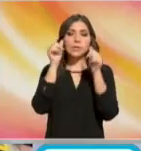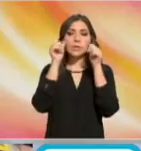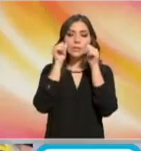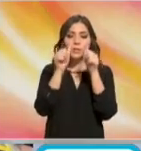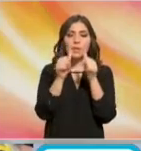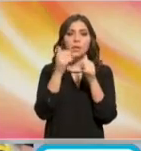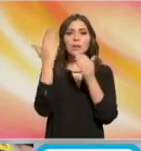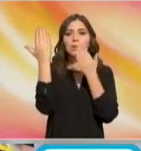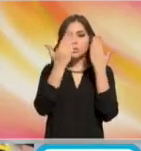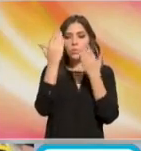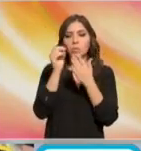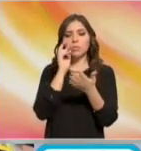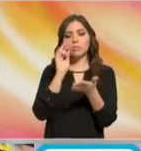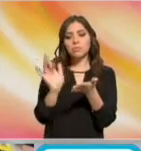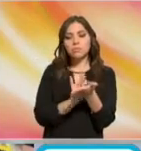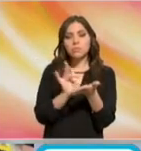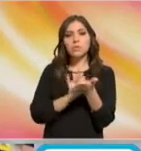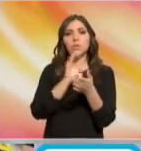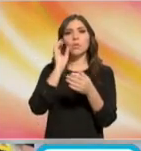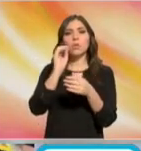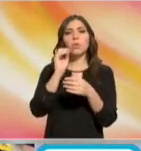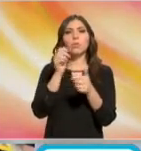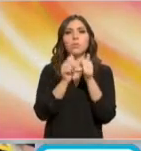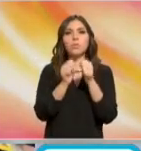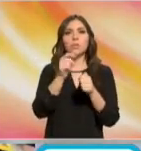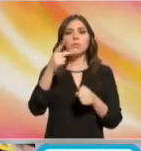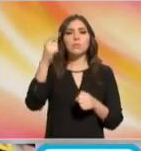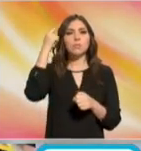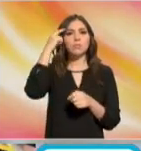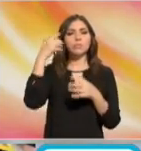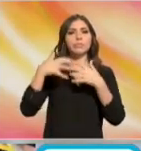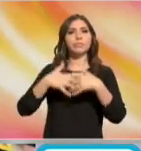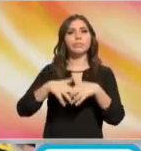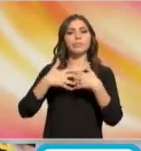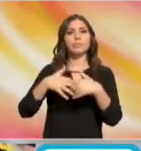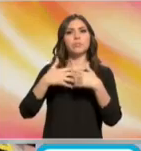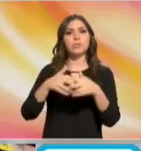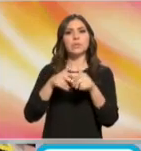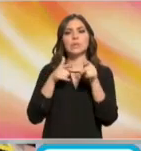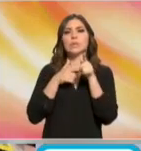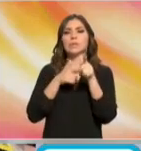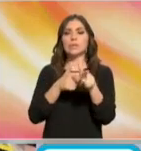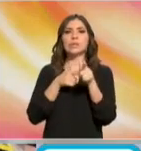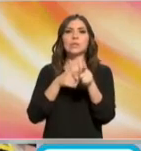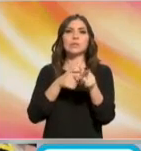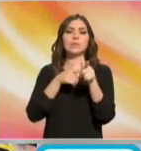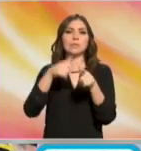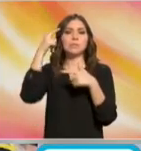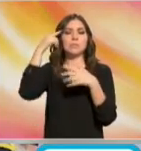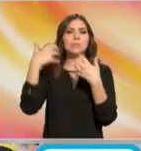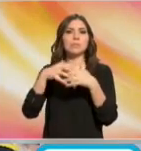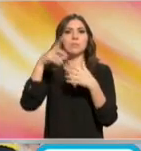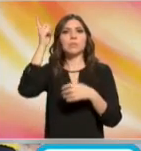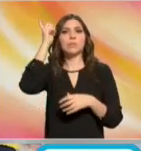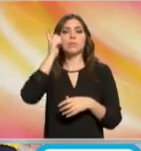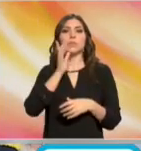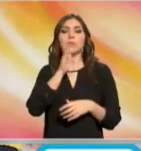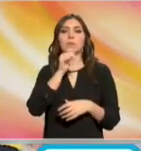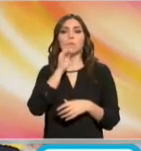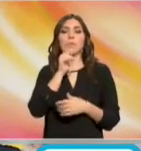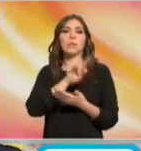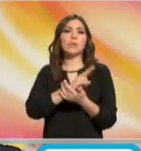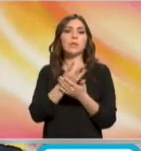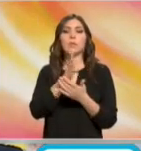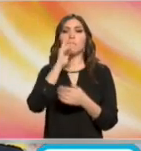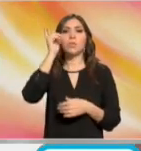tableta, estudiando, leyendo, lo que sea. Y tu cabeza no se detiene. Por más No que dejas esos descansas. aparatos, sigues y sigues y sigues. Y te tardas muchísimo en dormir